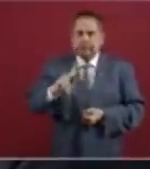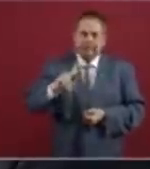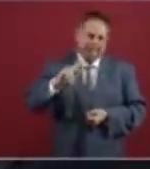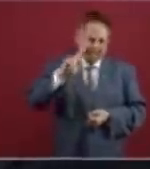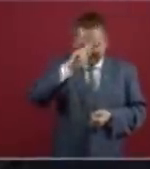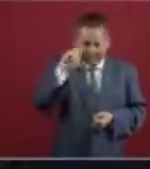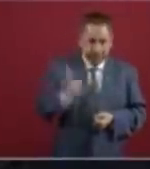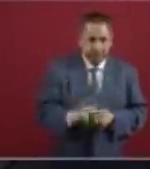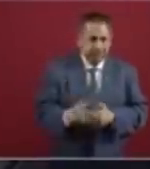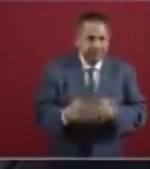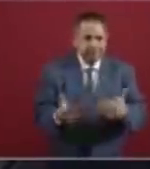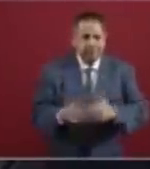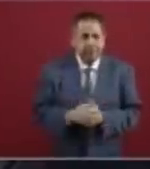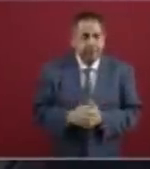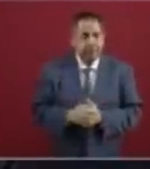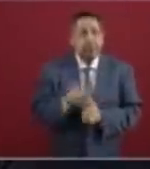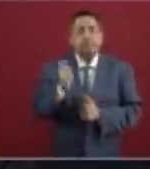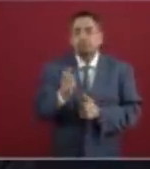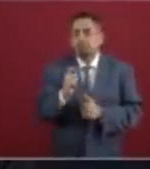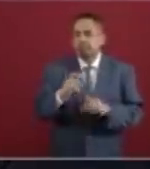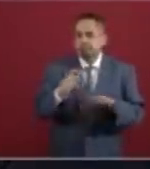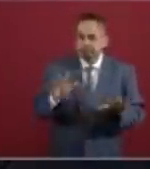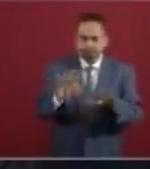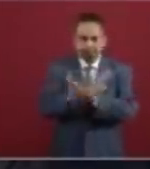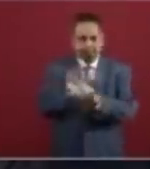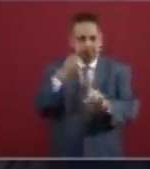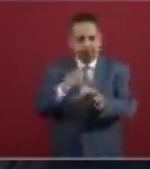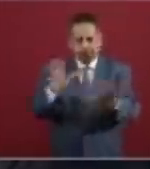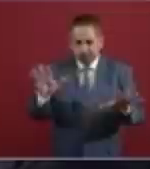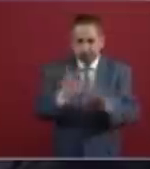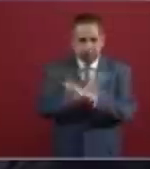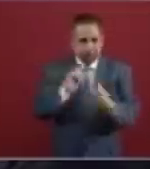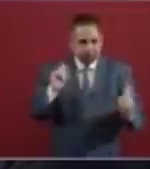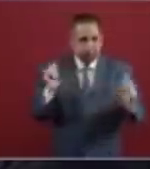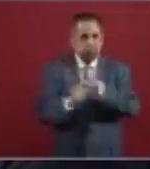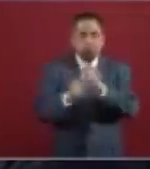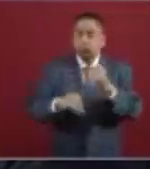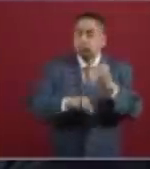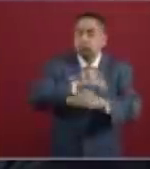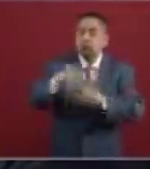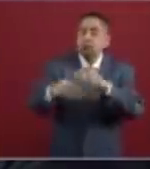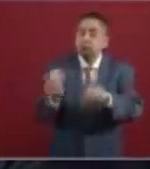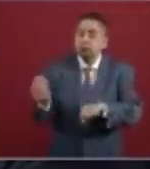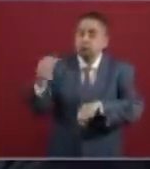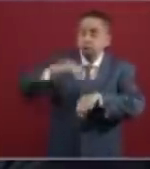Pero el cambio es que todos nos portemos bien,